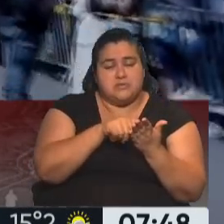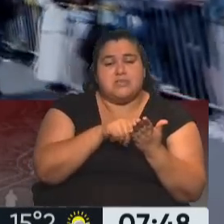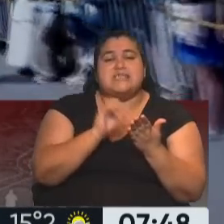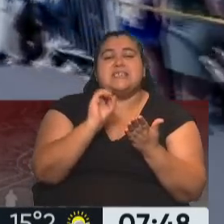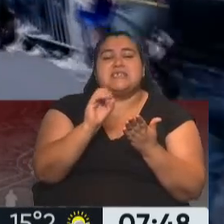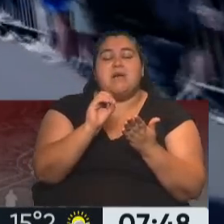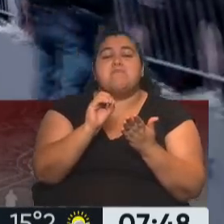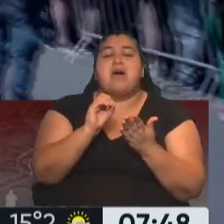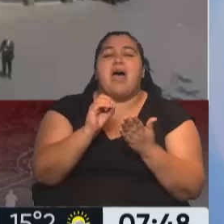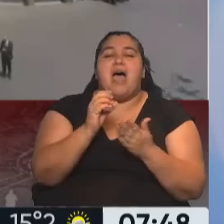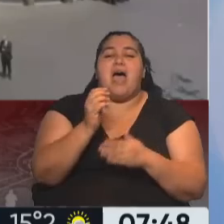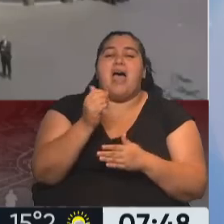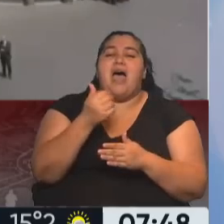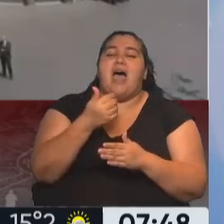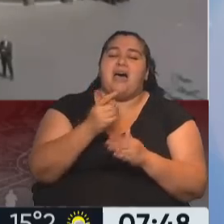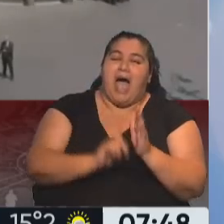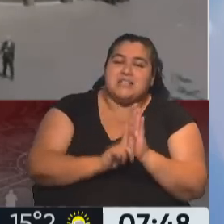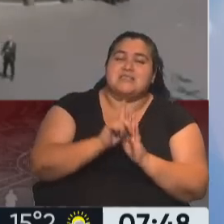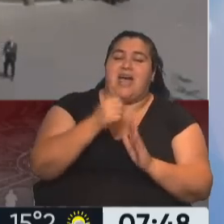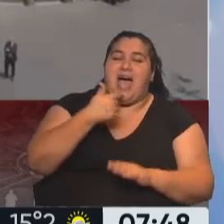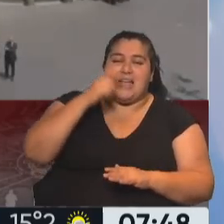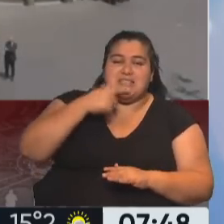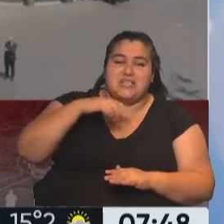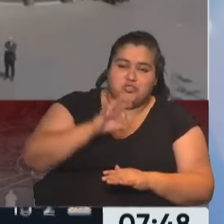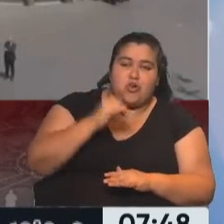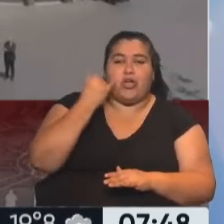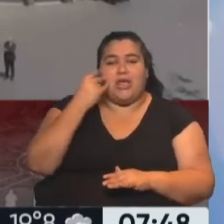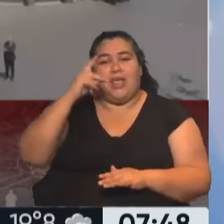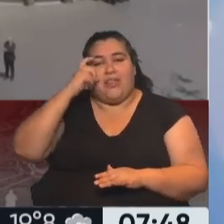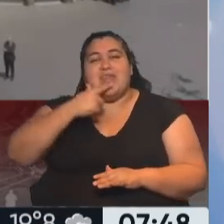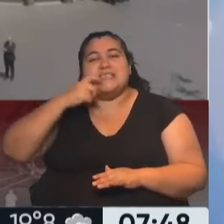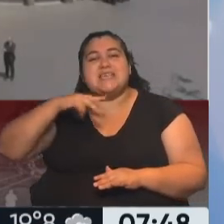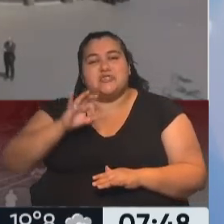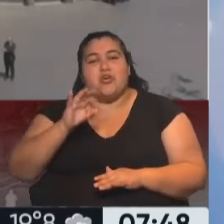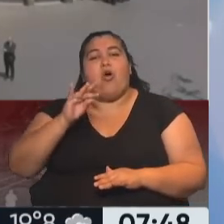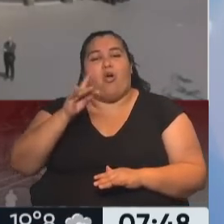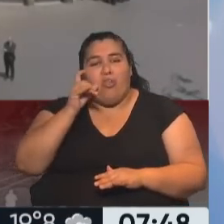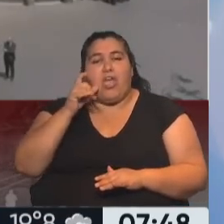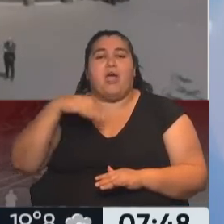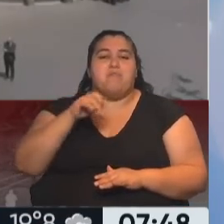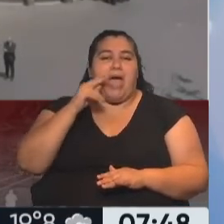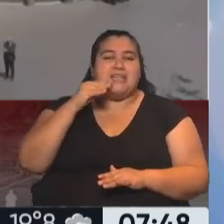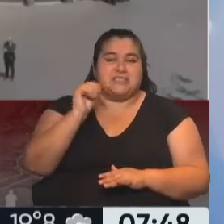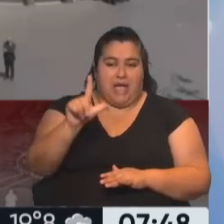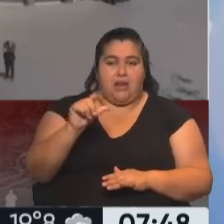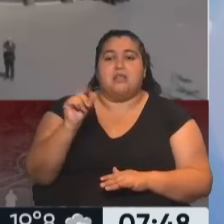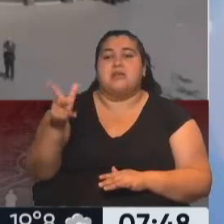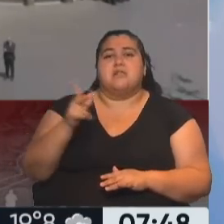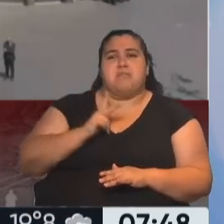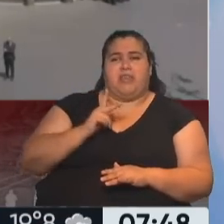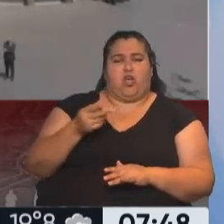del Alma por la Belleza, de Marechal. De Marechal, claro. Un opúsculo pequeño. Me dijo, vos como artista no podés no leer